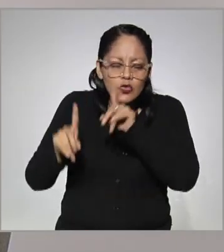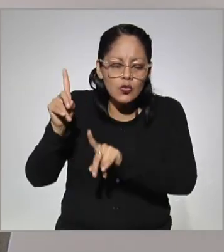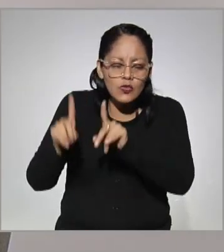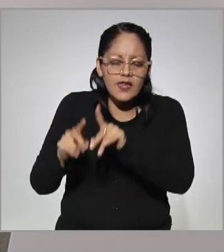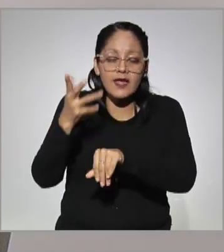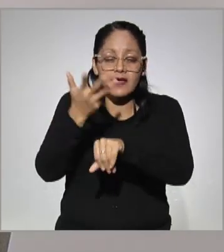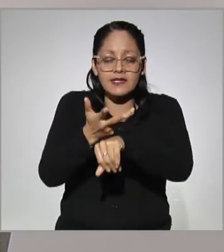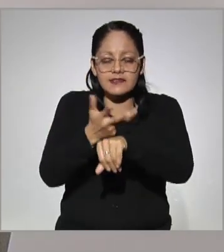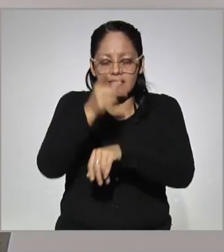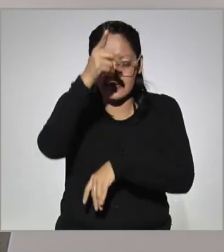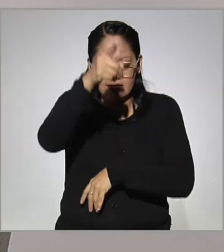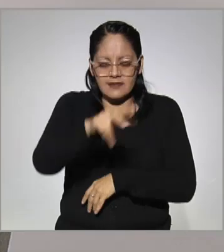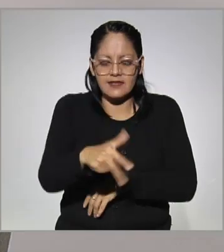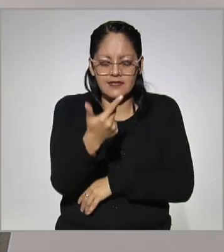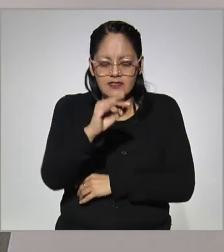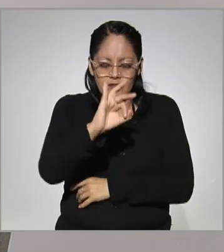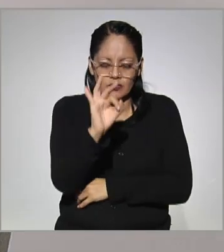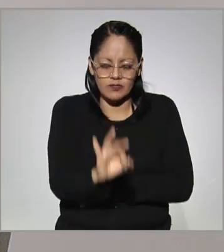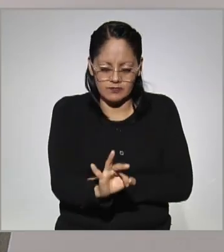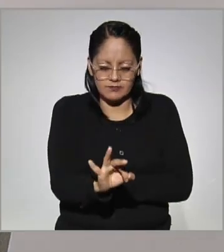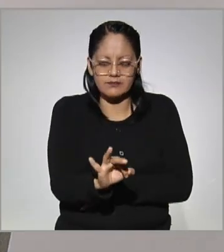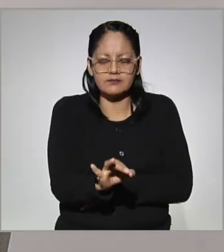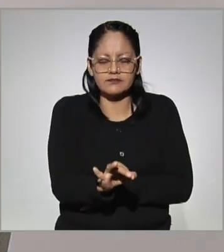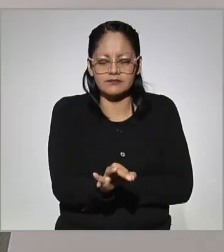Unidos 13% en